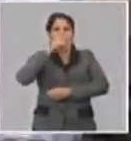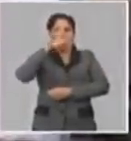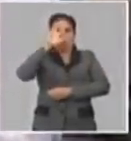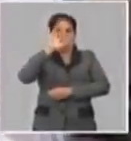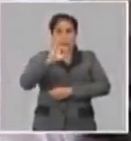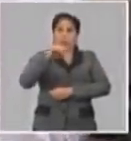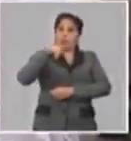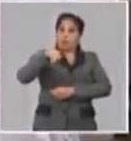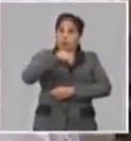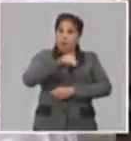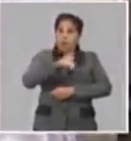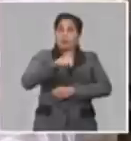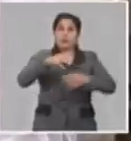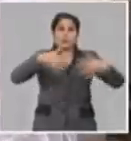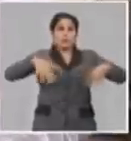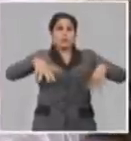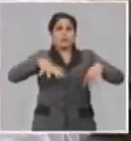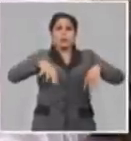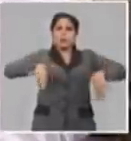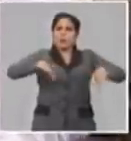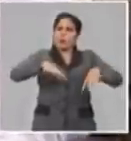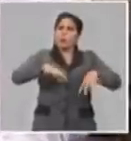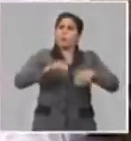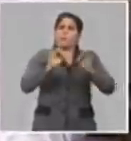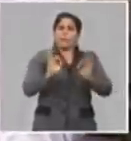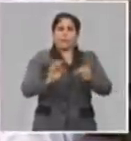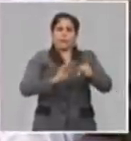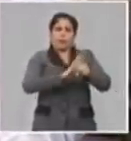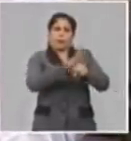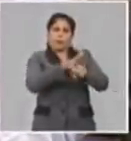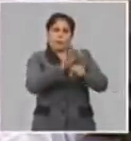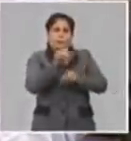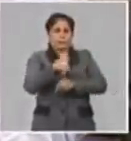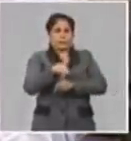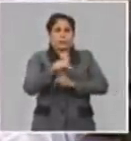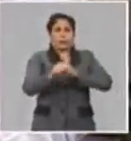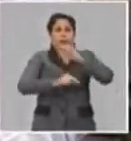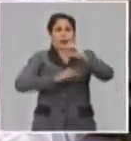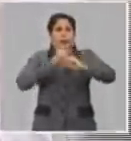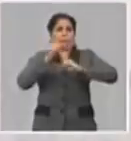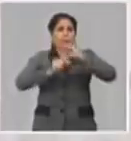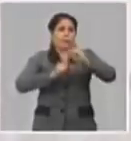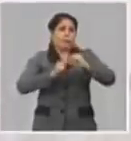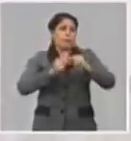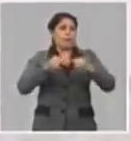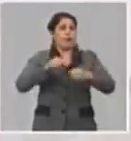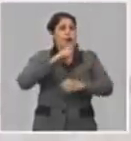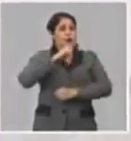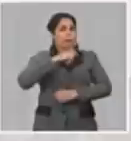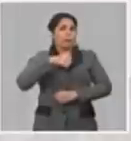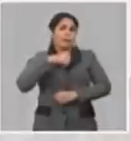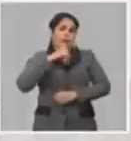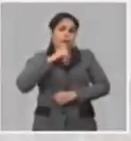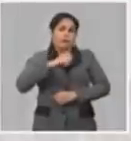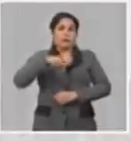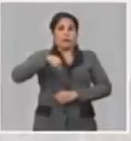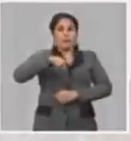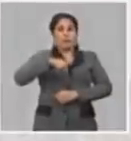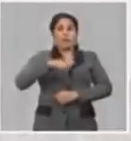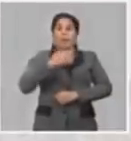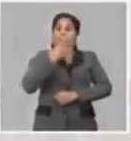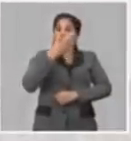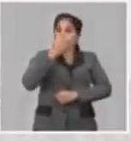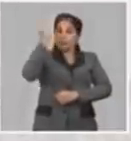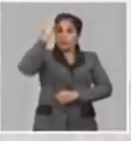y situado en este contexto que el presidente adelantaba, me gustaría conocer cuál es el alcance que